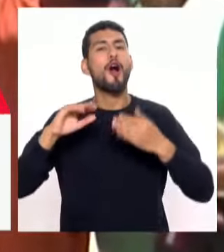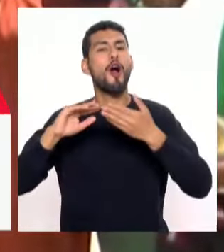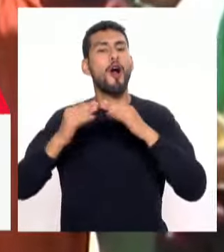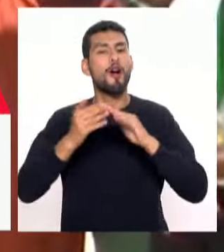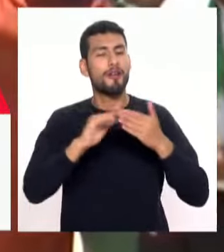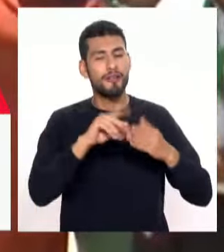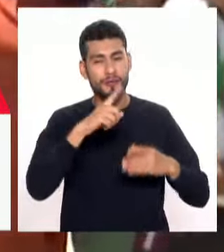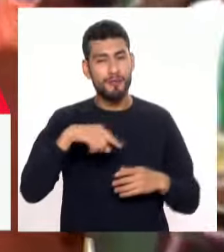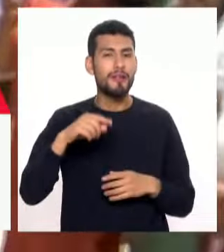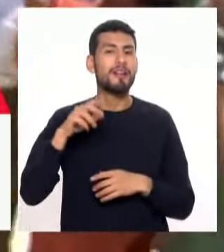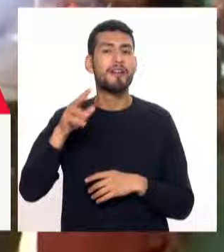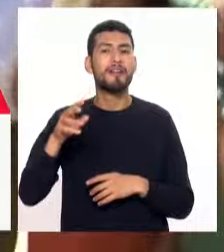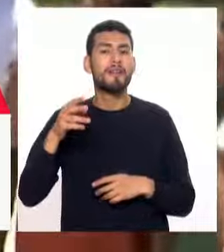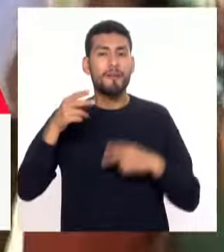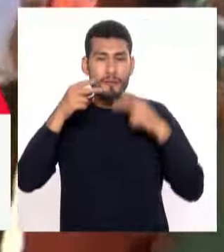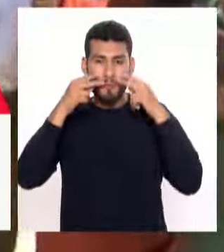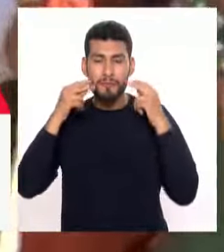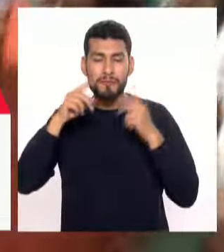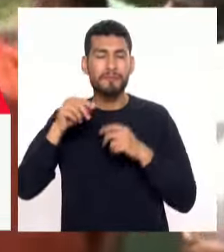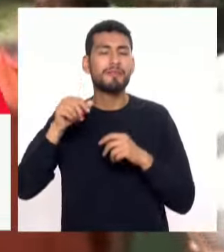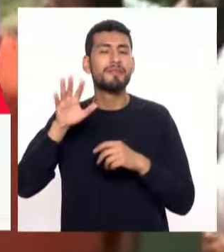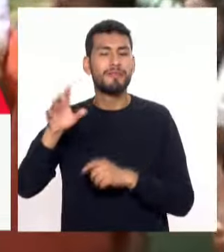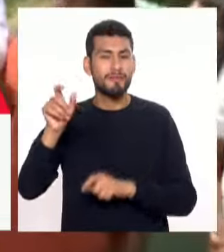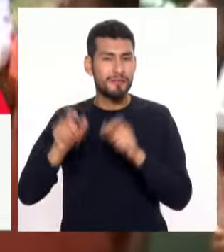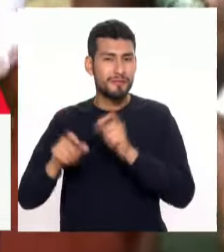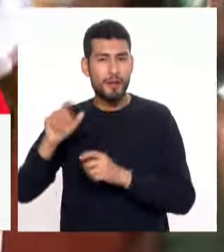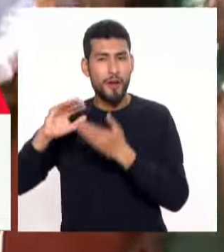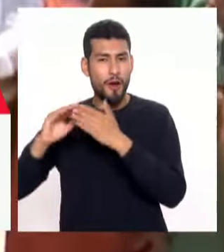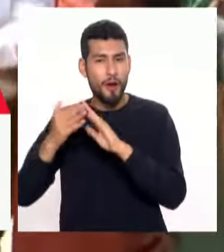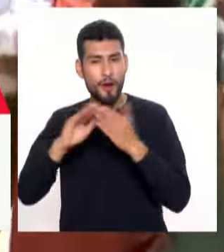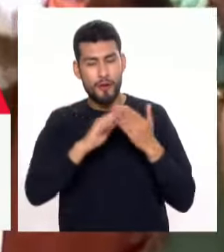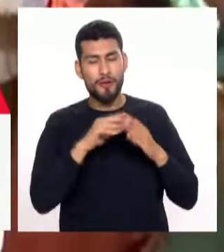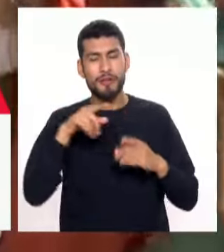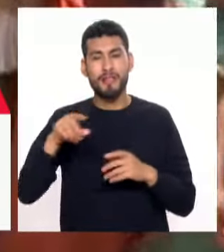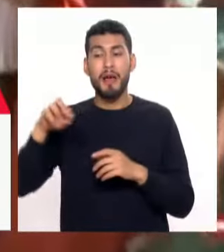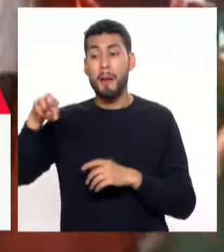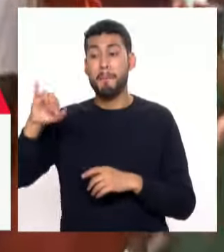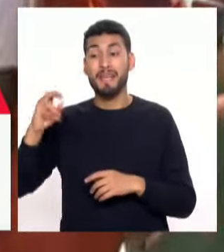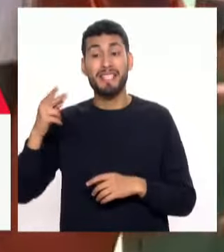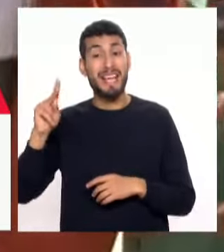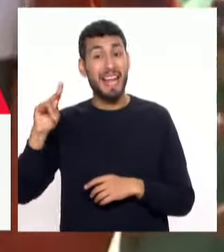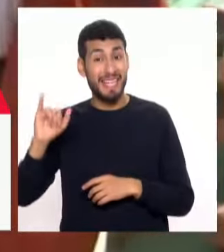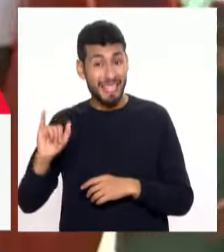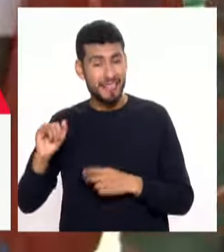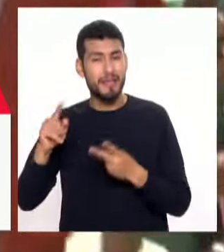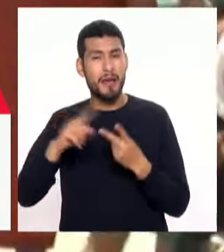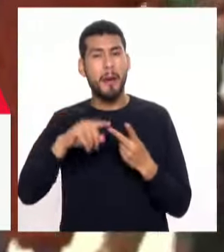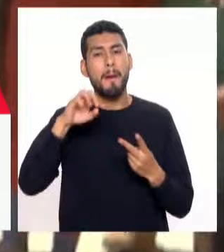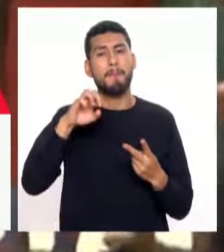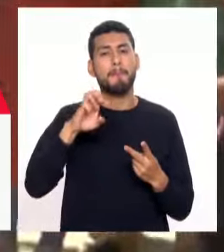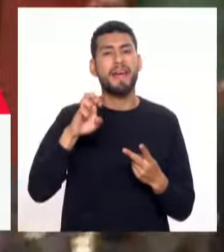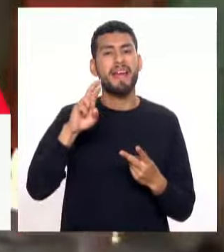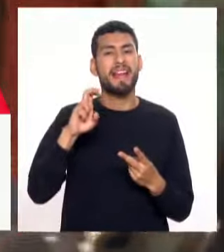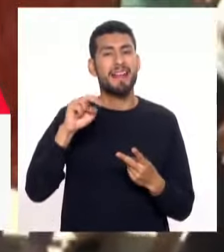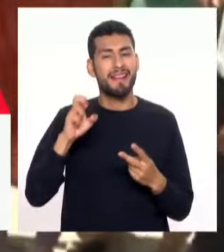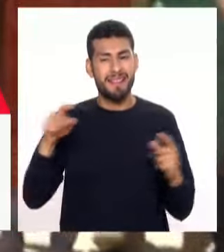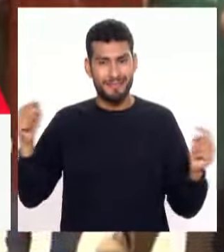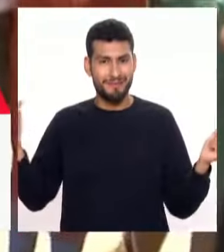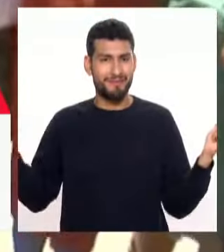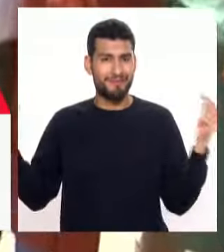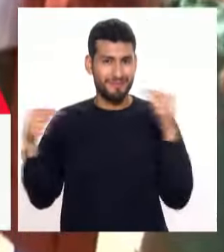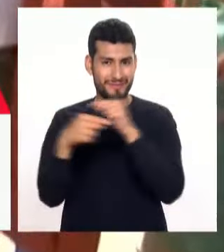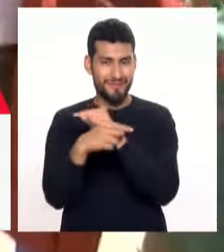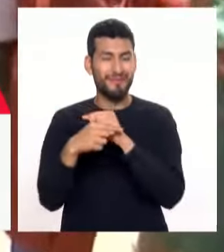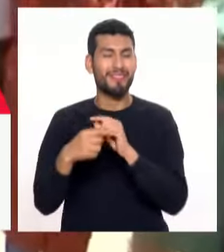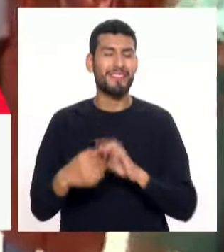comunidades indígenas, tanto del distrito de Pichanaki como del distrito de Perené. Todos juntos vemos